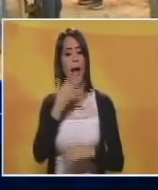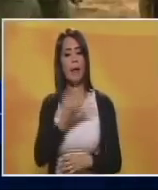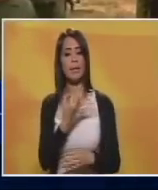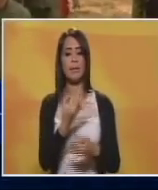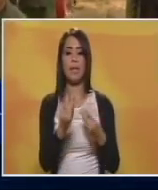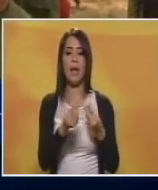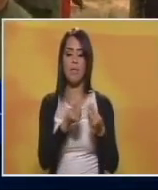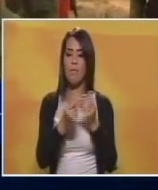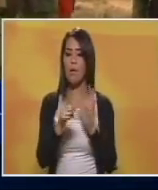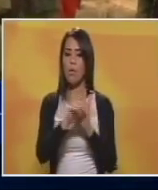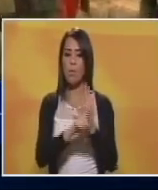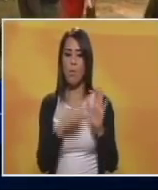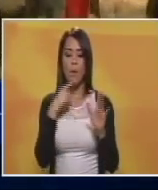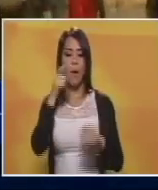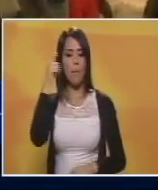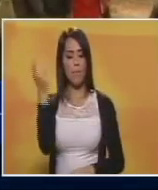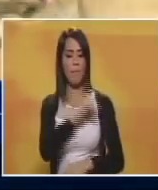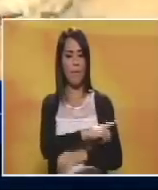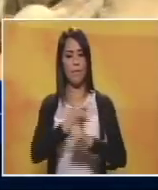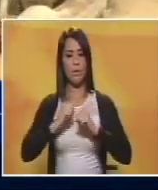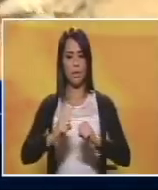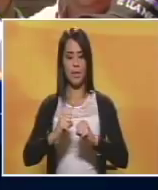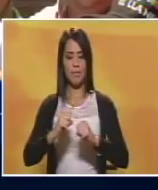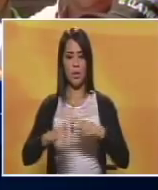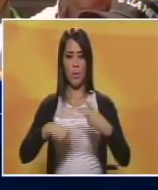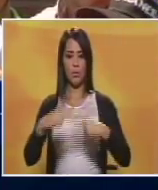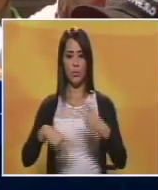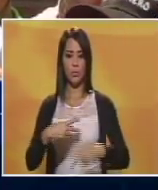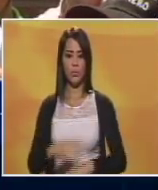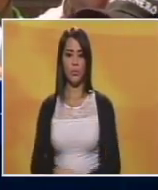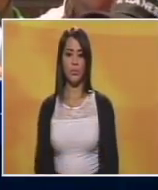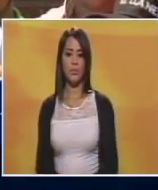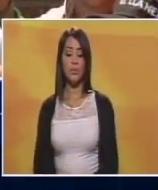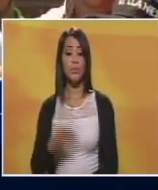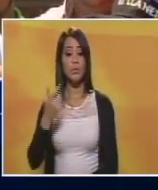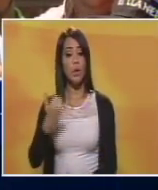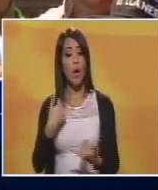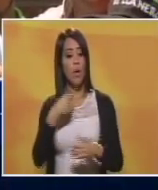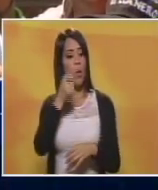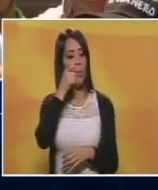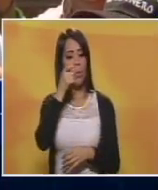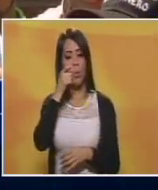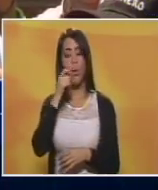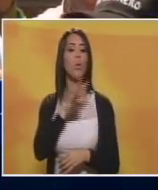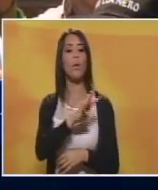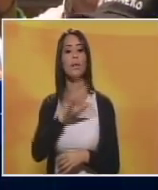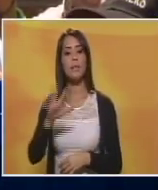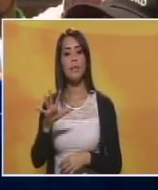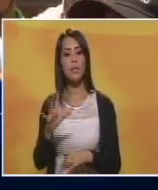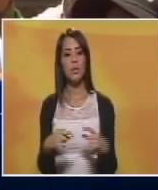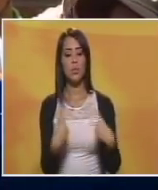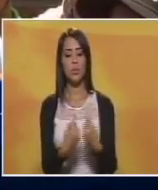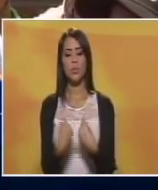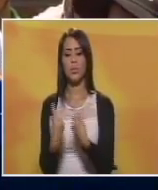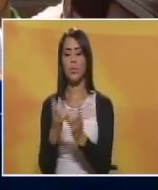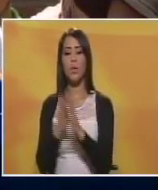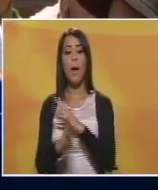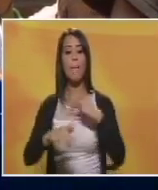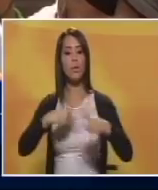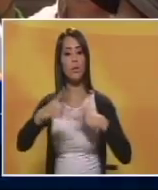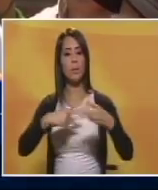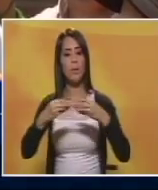beneficios sociales para el pueblo y el fortalecimiento del motor minero. Estamos haciendo la supervisión de una de las 45 plantas de